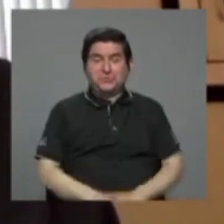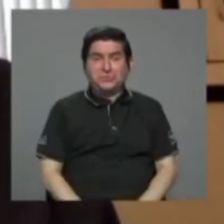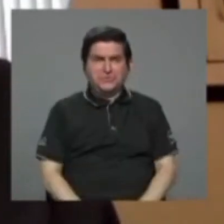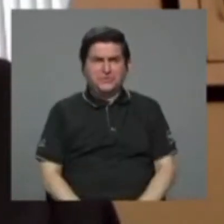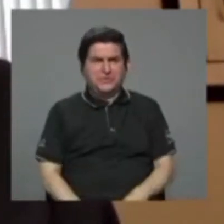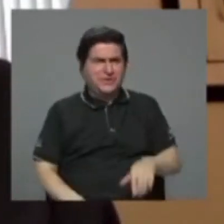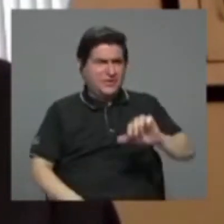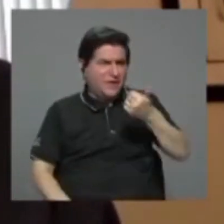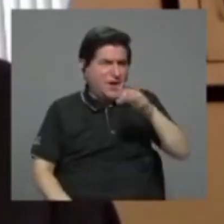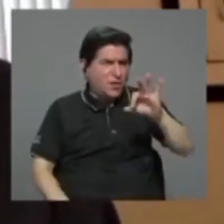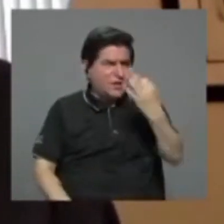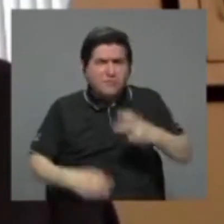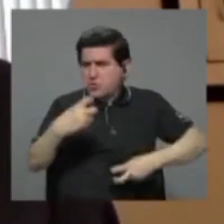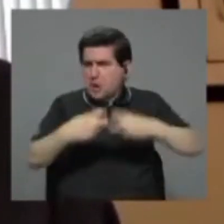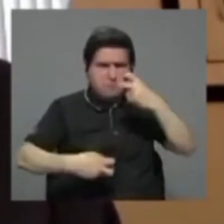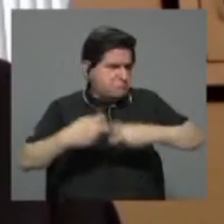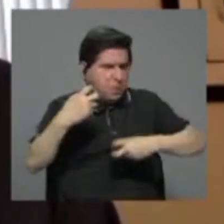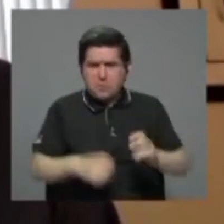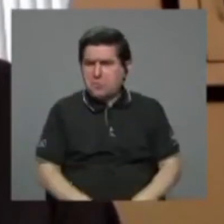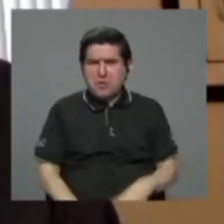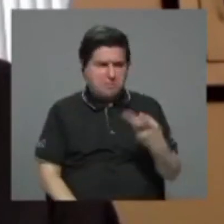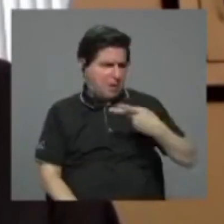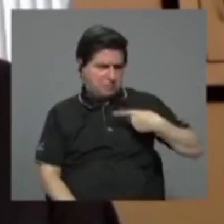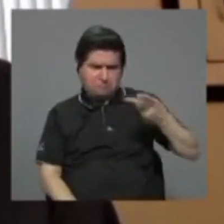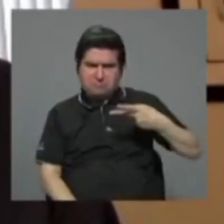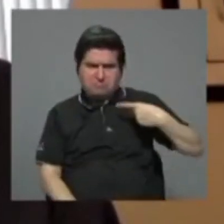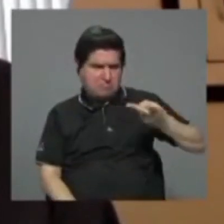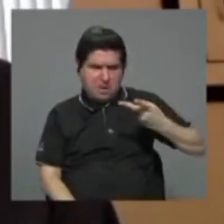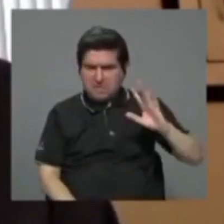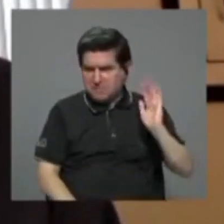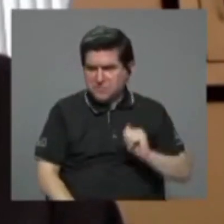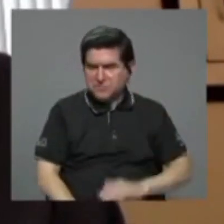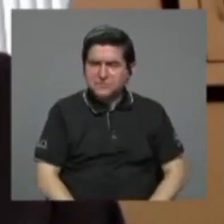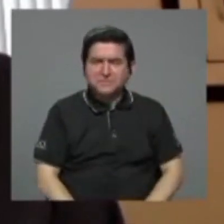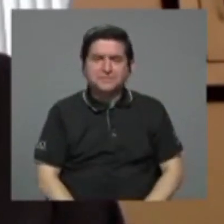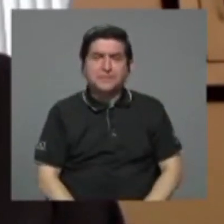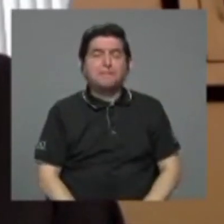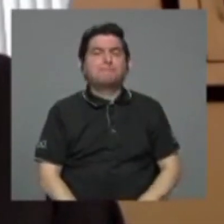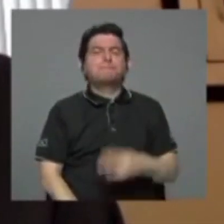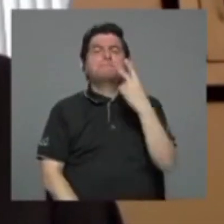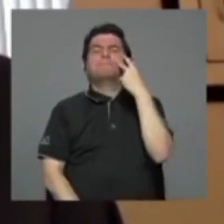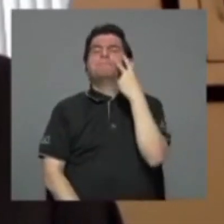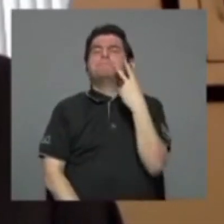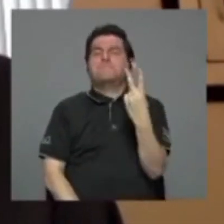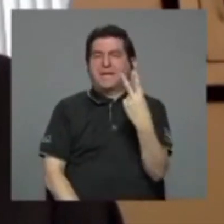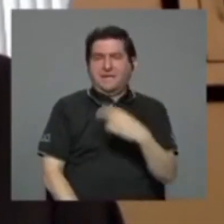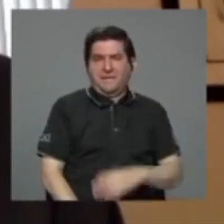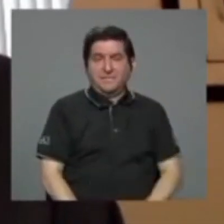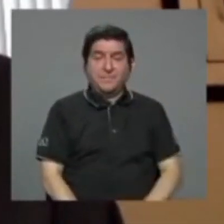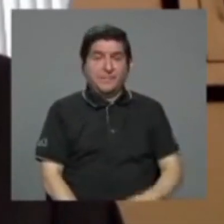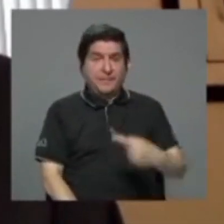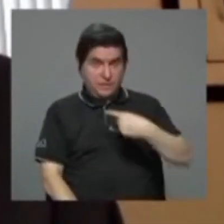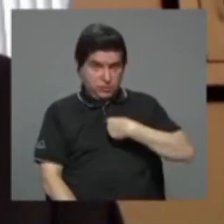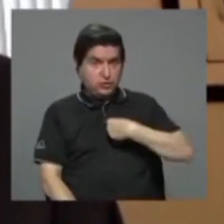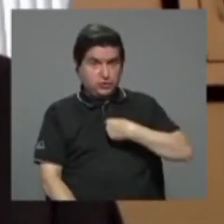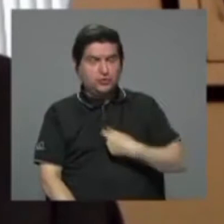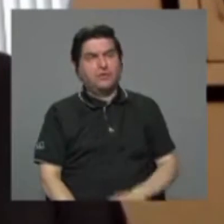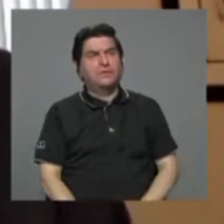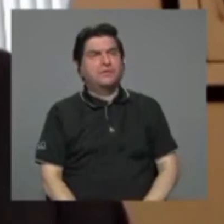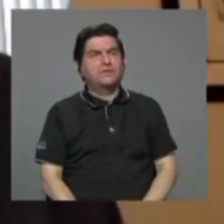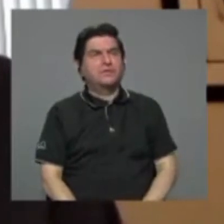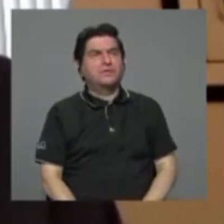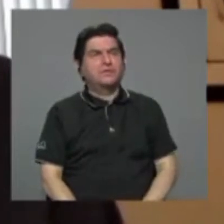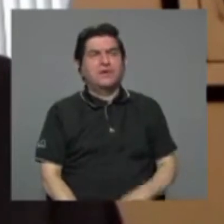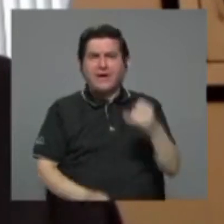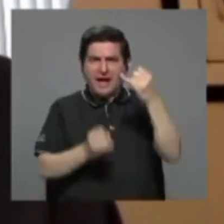creo que sea ningún problema para ninguno de nosotros dos. Vea, yo al llegar al final